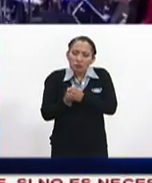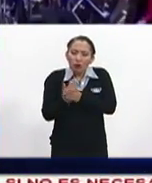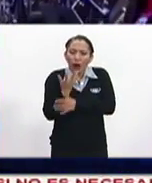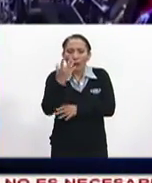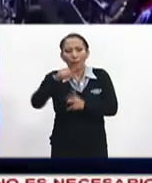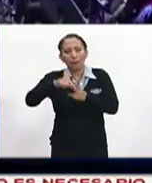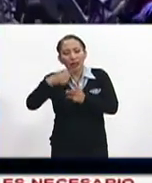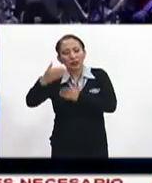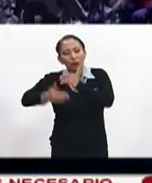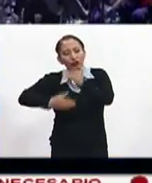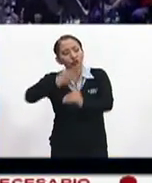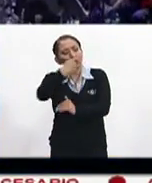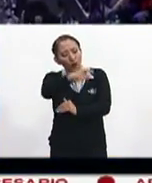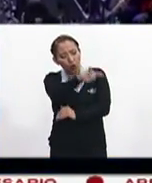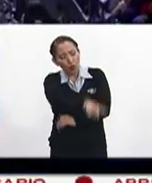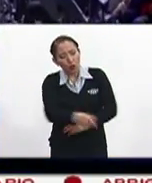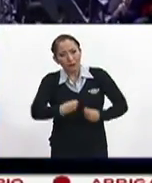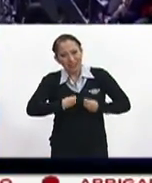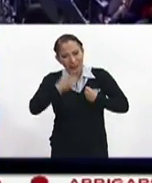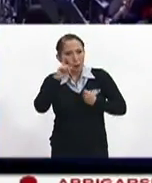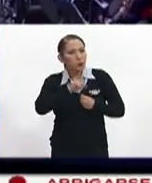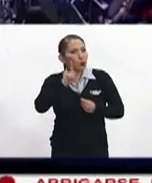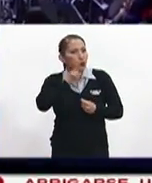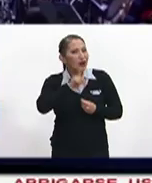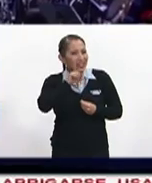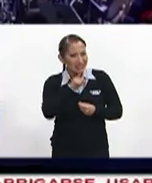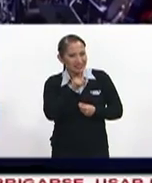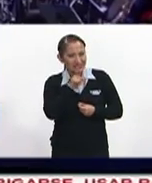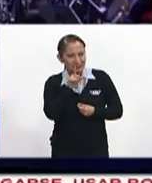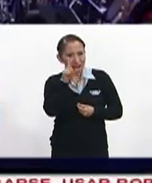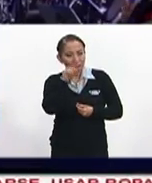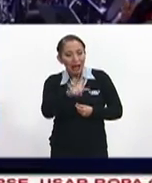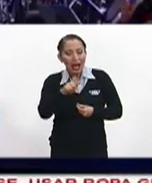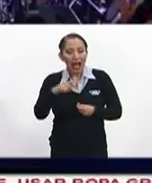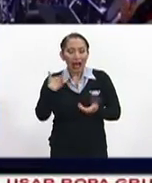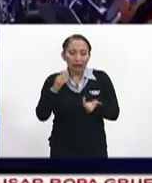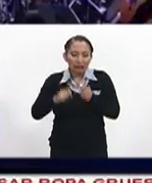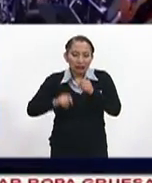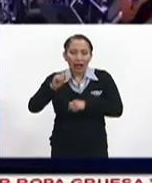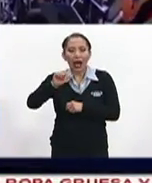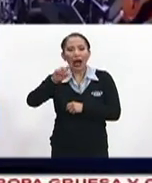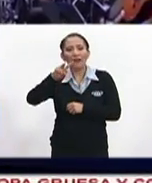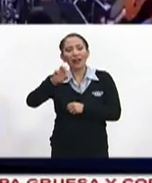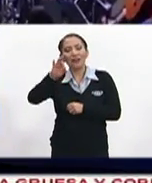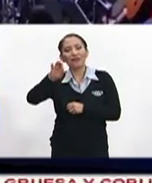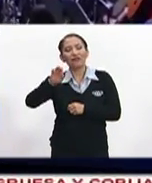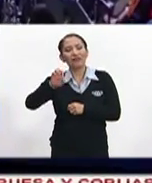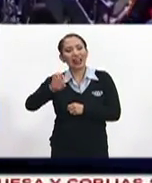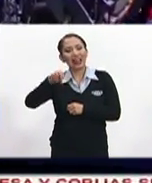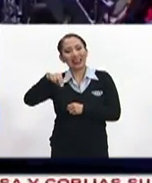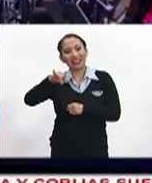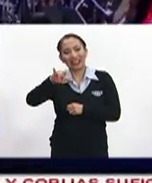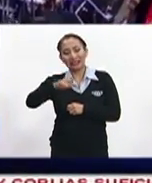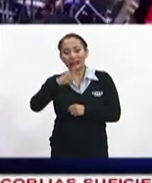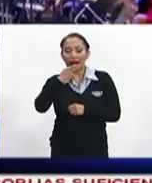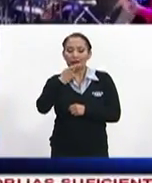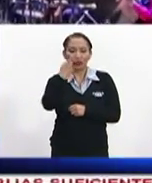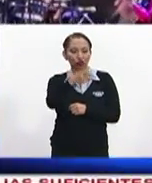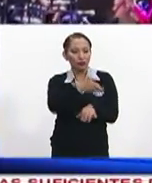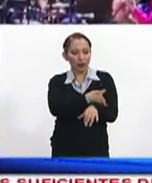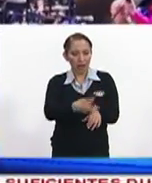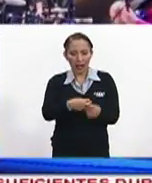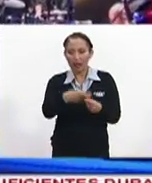¿no? El proceso que ella tuvo para el show de Ave Fénix. Habla de su familia, ¿no?